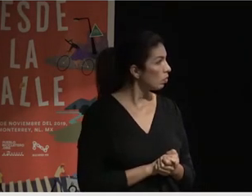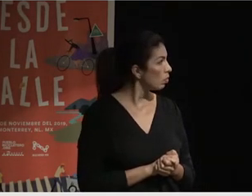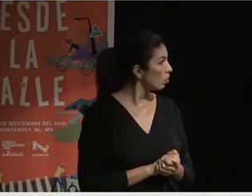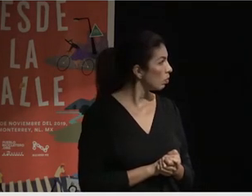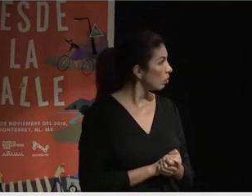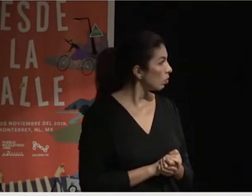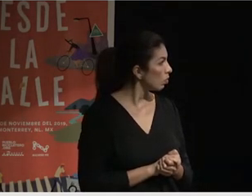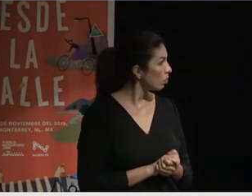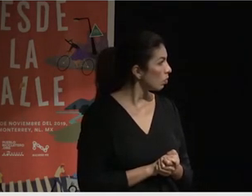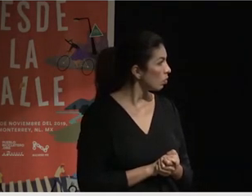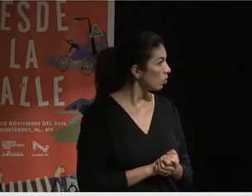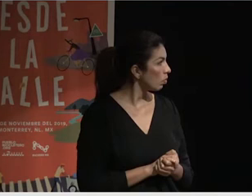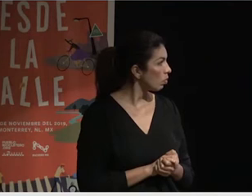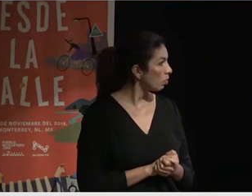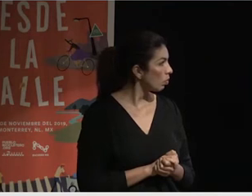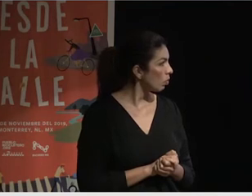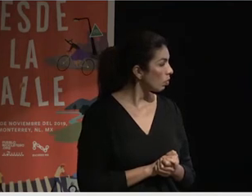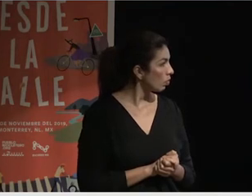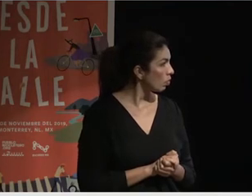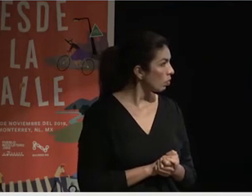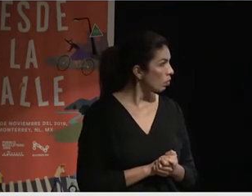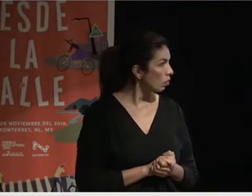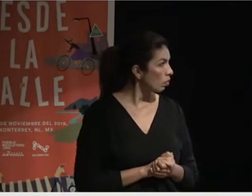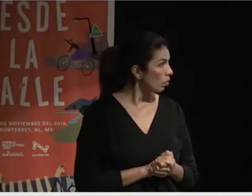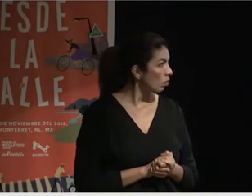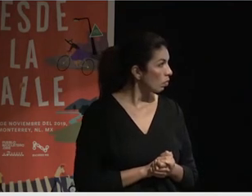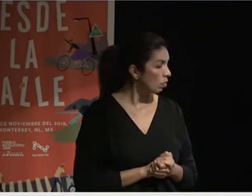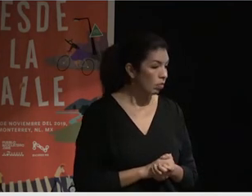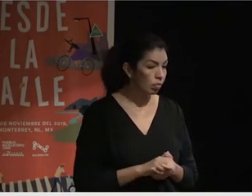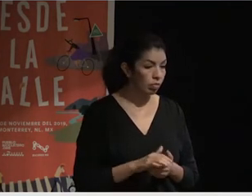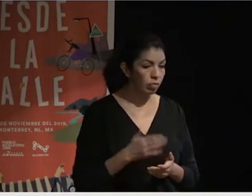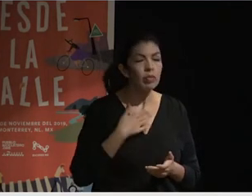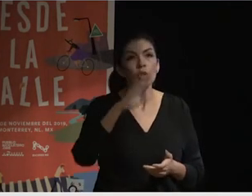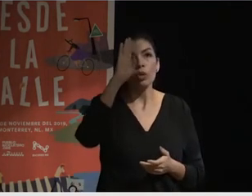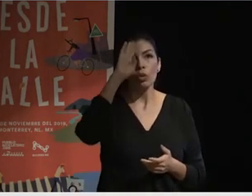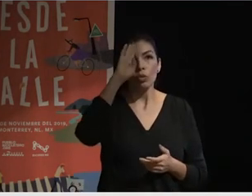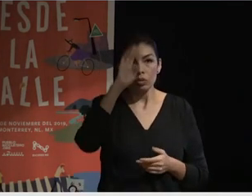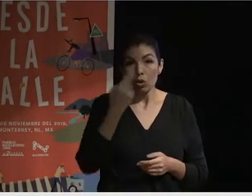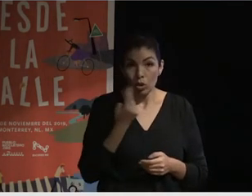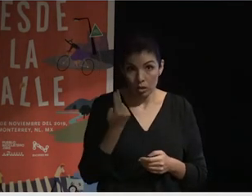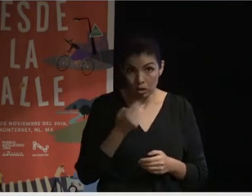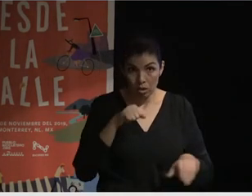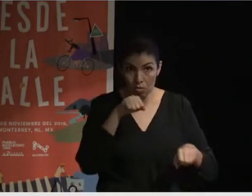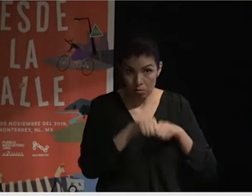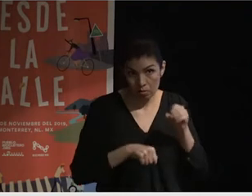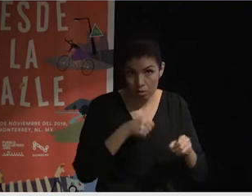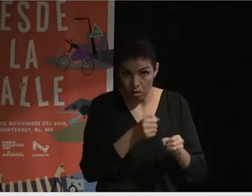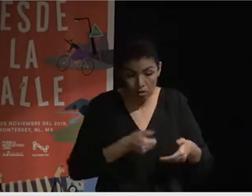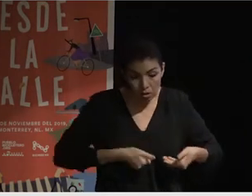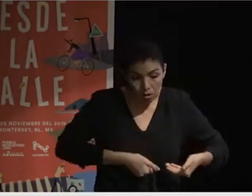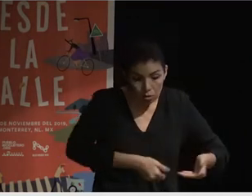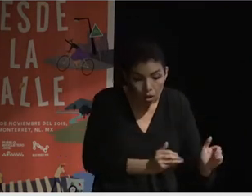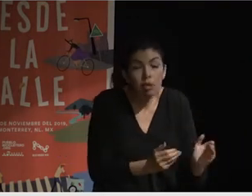Yo digo que las ciclovías se hagan en las zonas populares, ¿para qué meter más inversión en las zonas que ya están bien? Entonces, llevar la inversión a las